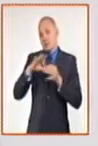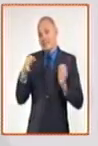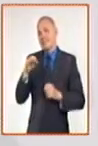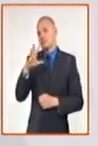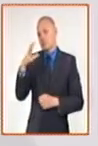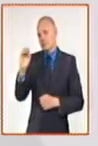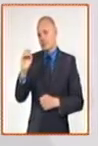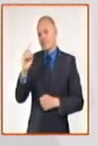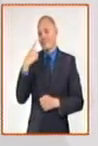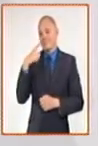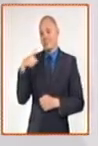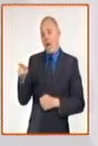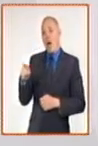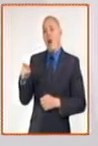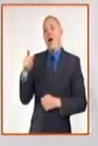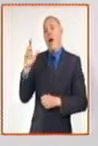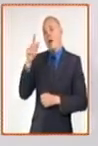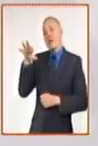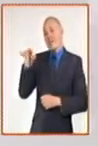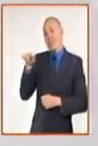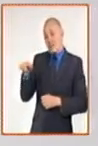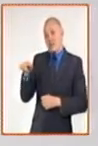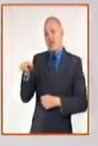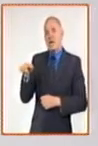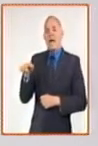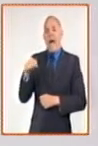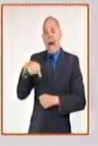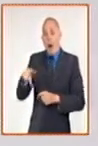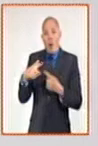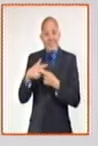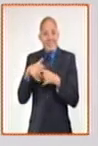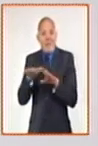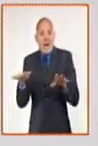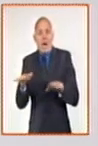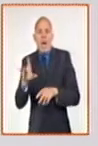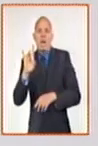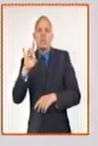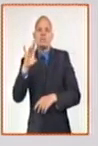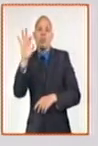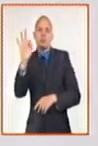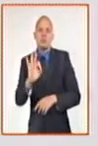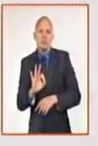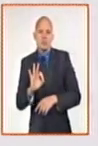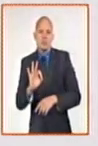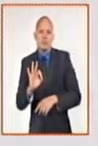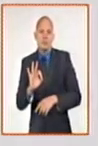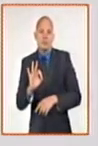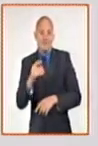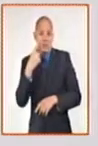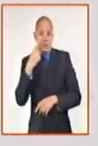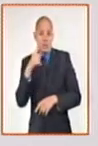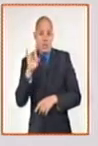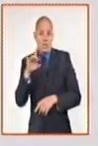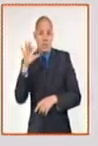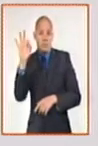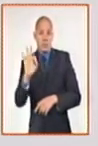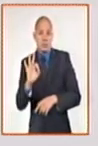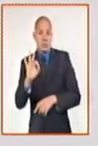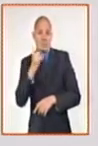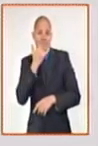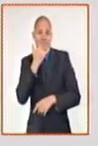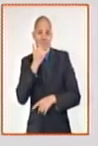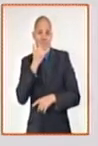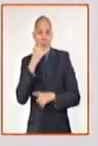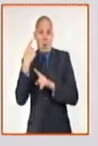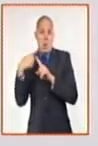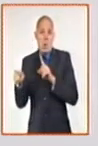que en la provincia de Pinar del Río, solamente 14, punto, casi aproximadamente 15% de las líneas de distribución están con